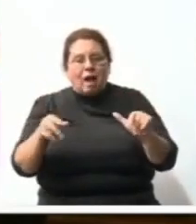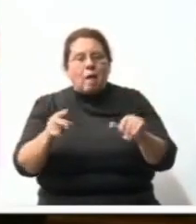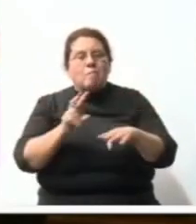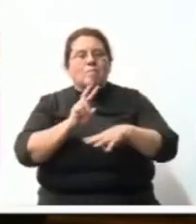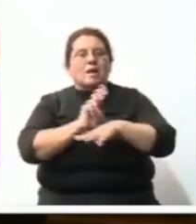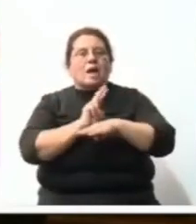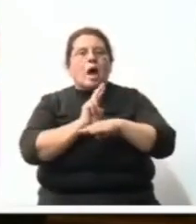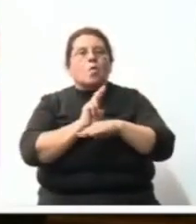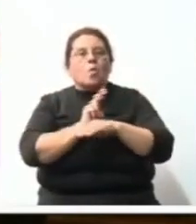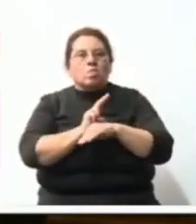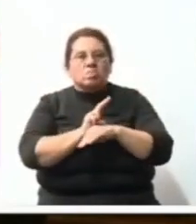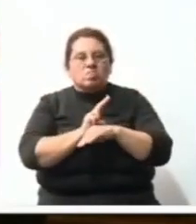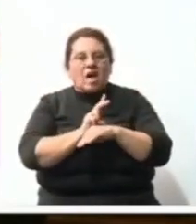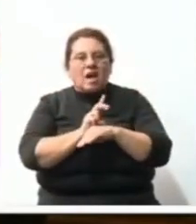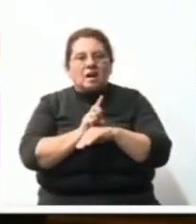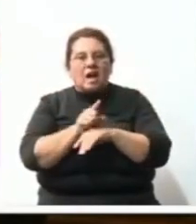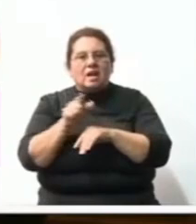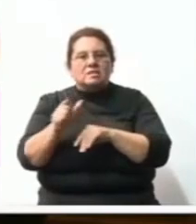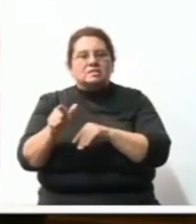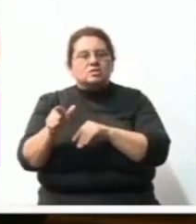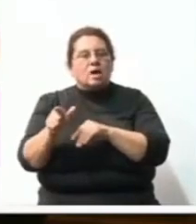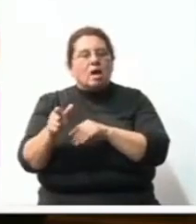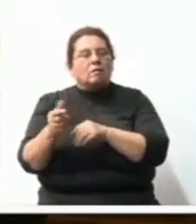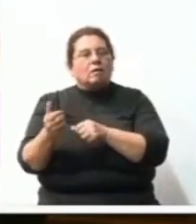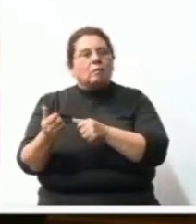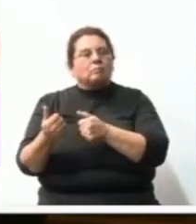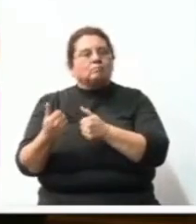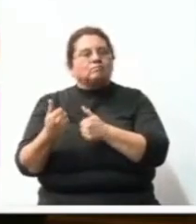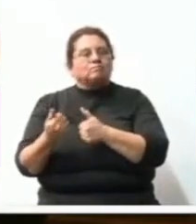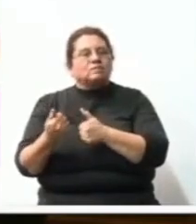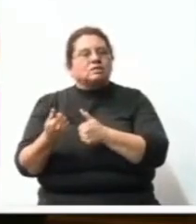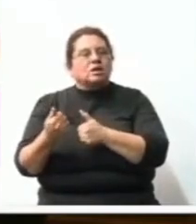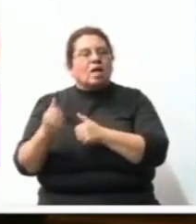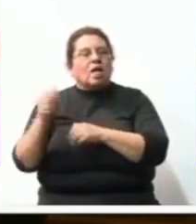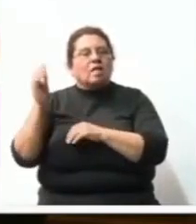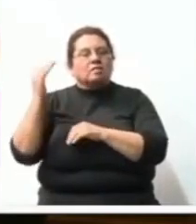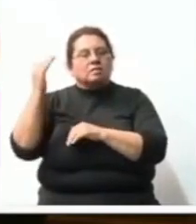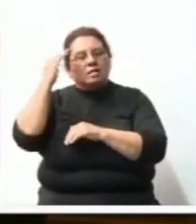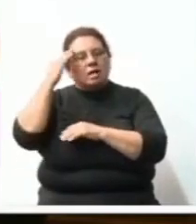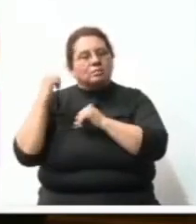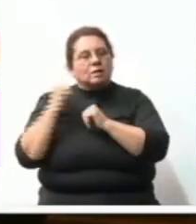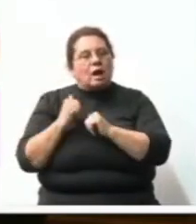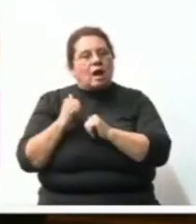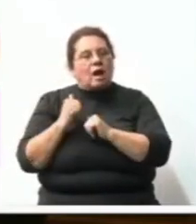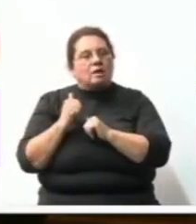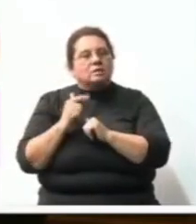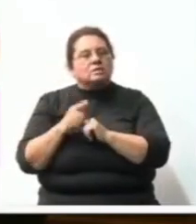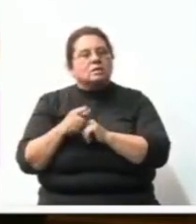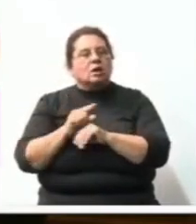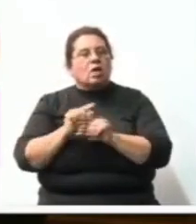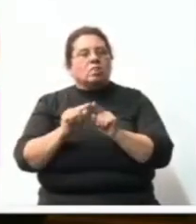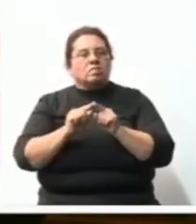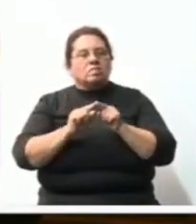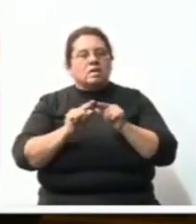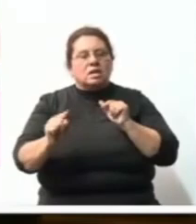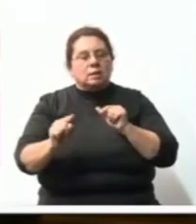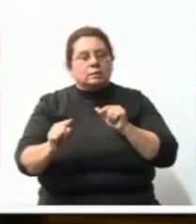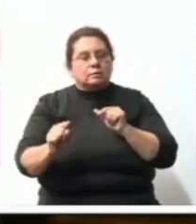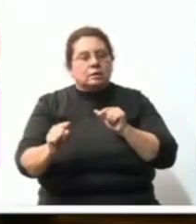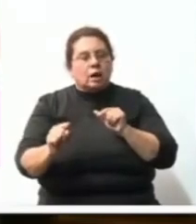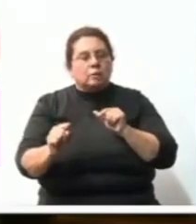a los defensores de los genocidas a los defensores y a quienes directamente fueron parte